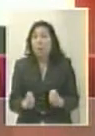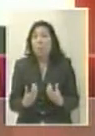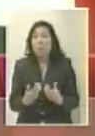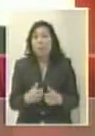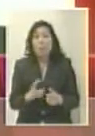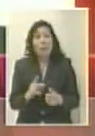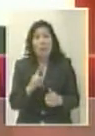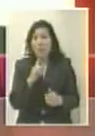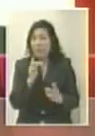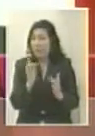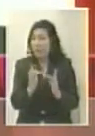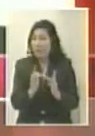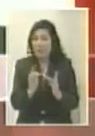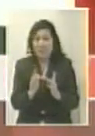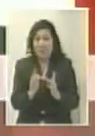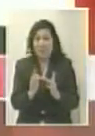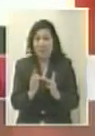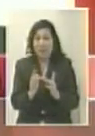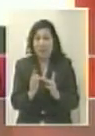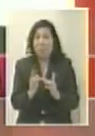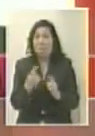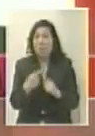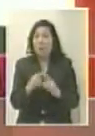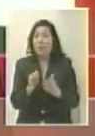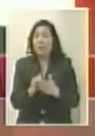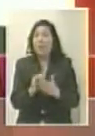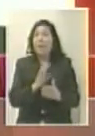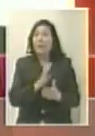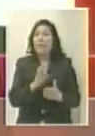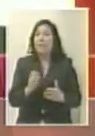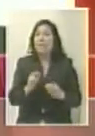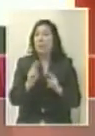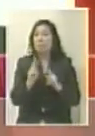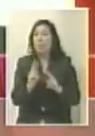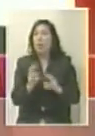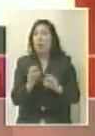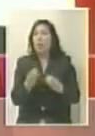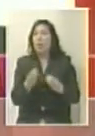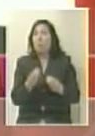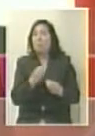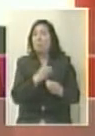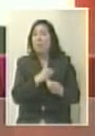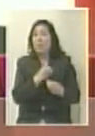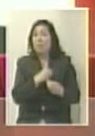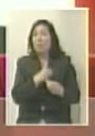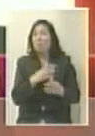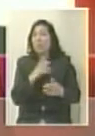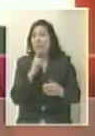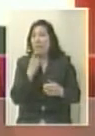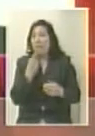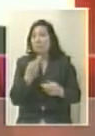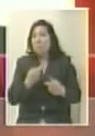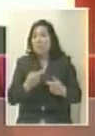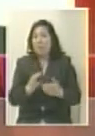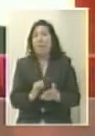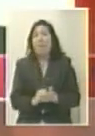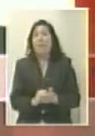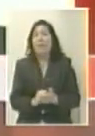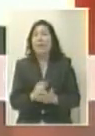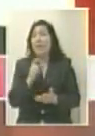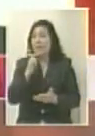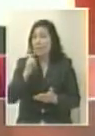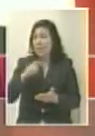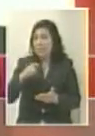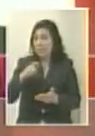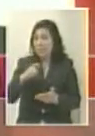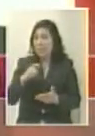empresa y ya no es identificable, en cuyo caso corresponde al Estado mirar la manera como ese pasivo ambiental puede ser manejado. Entonces necesitamos